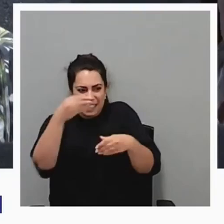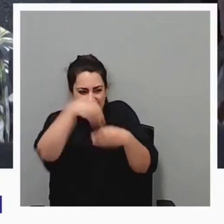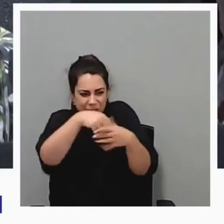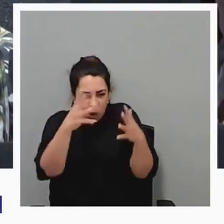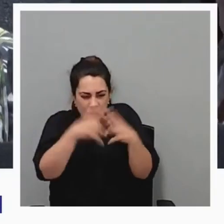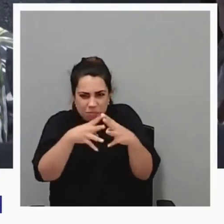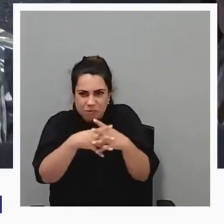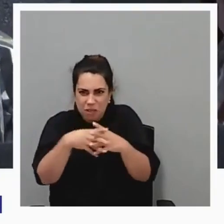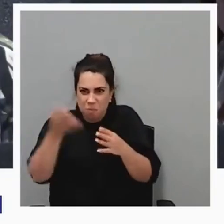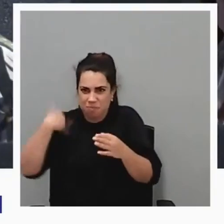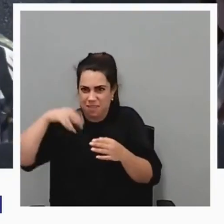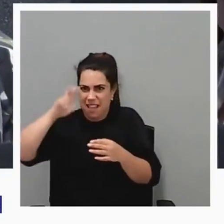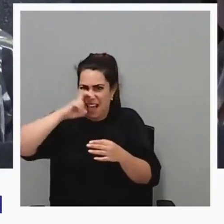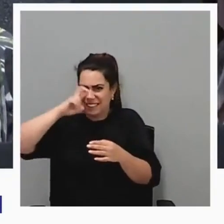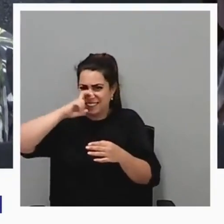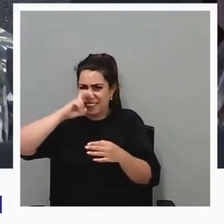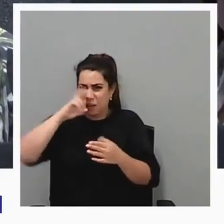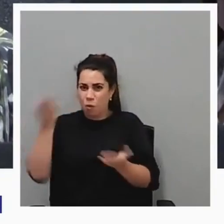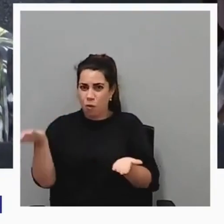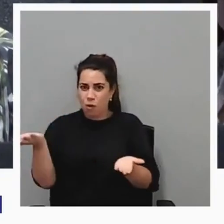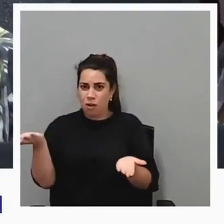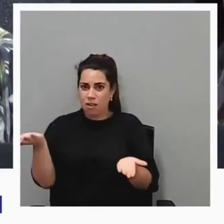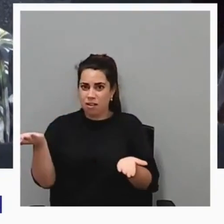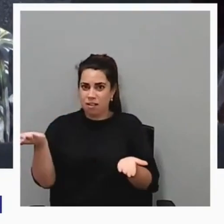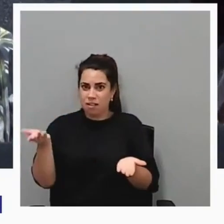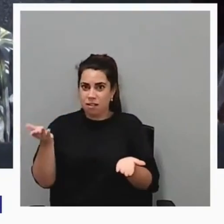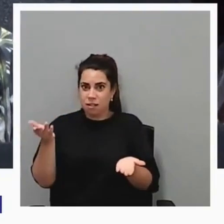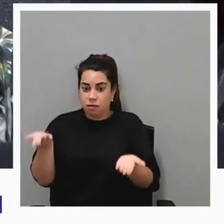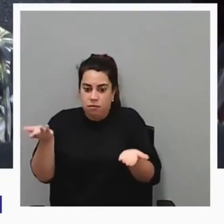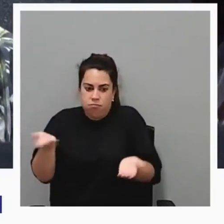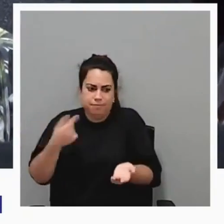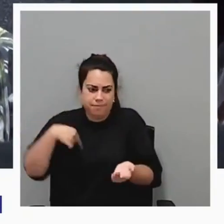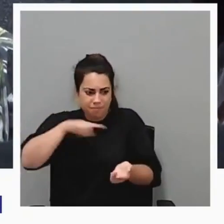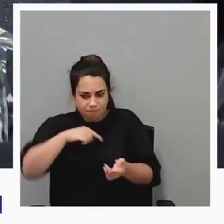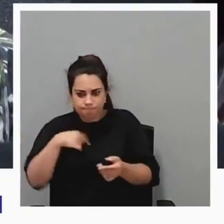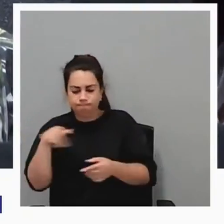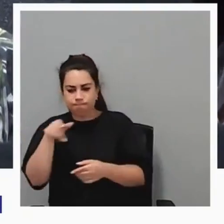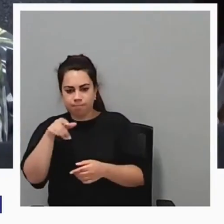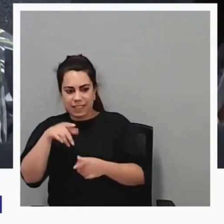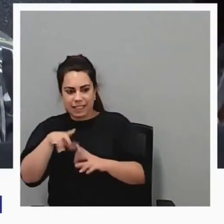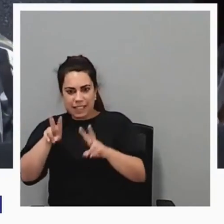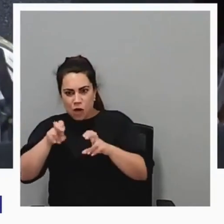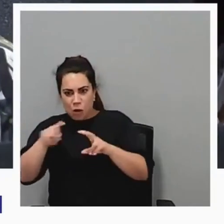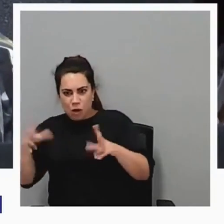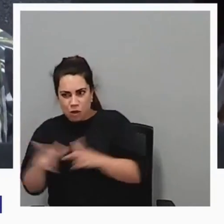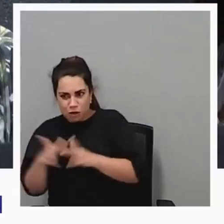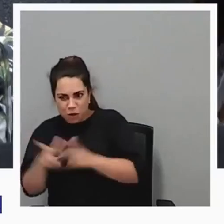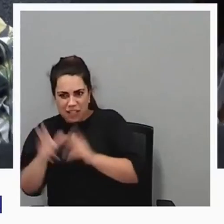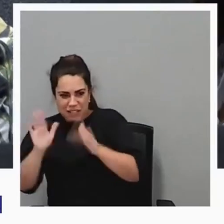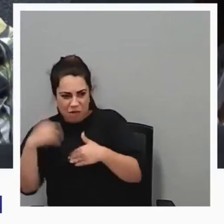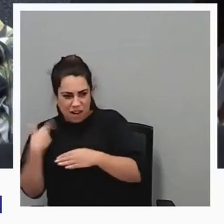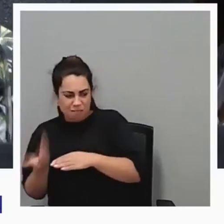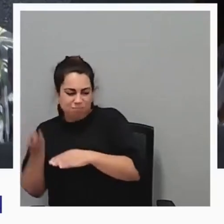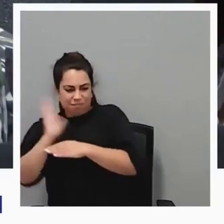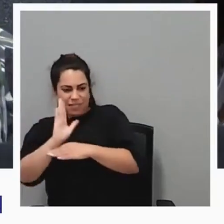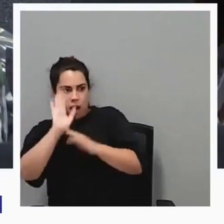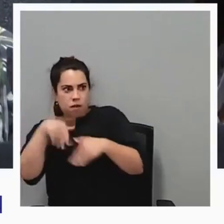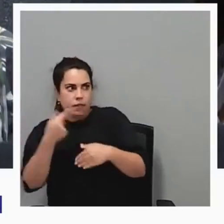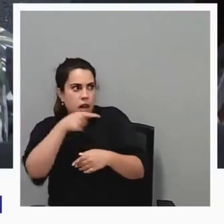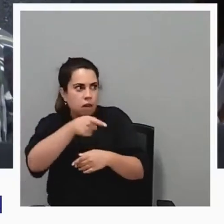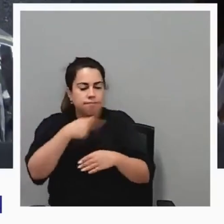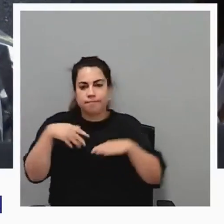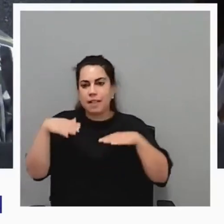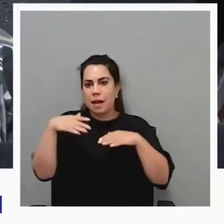sociales muchas veces precisamente lo que estamos proponiendo pues no está en las bases de ningún concurso público, no está